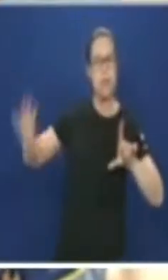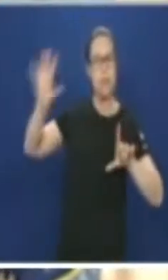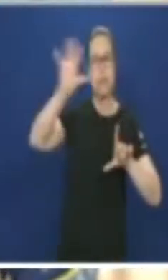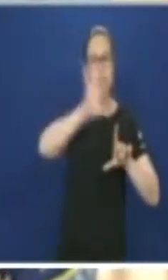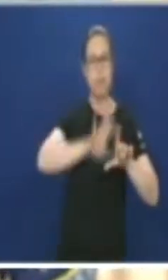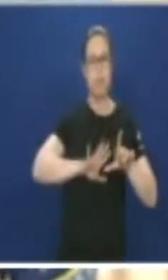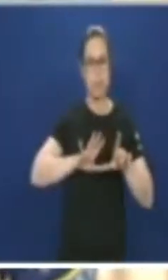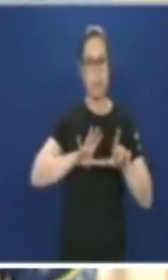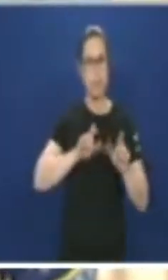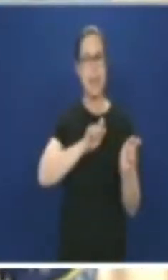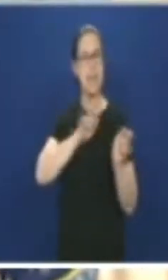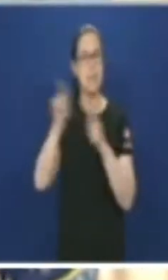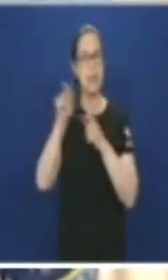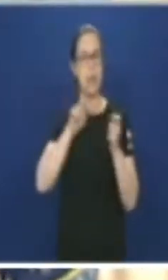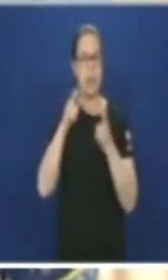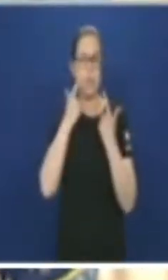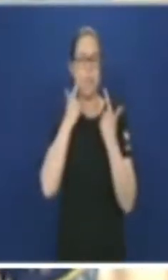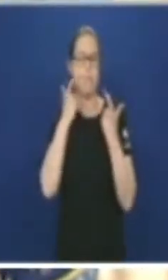na emigración.